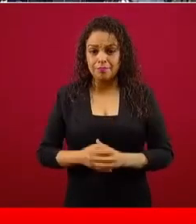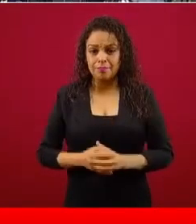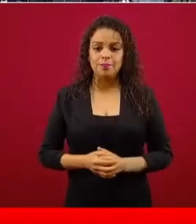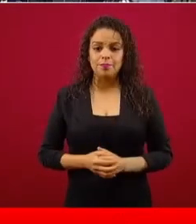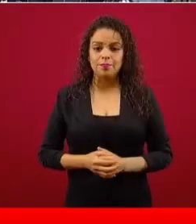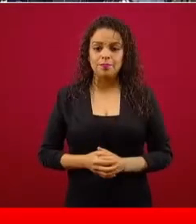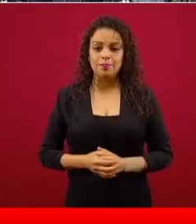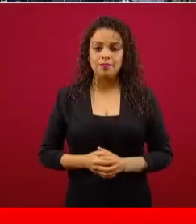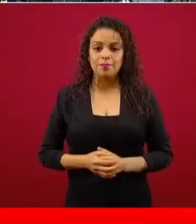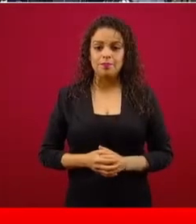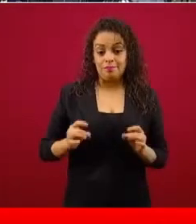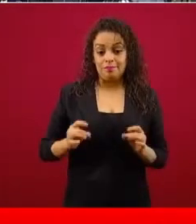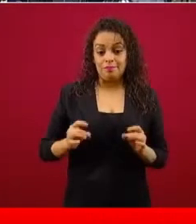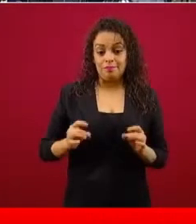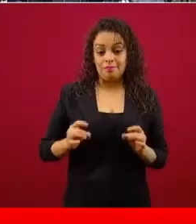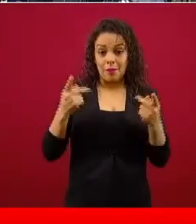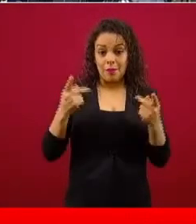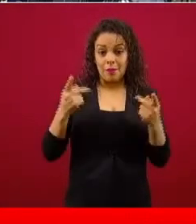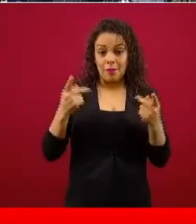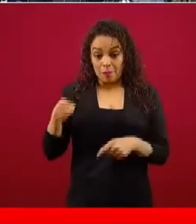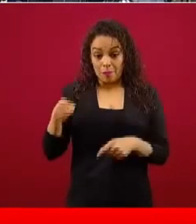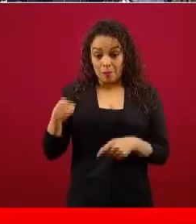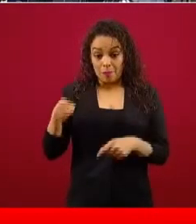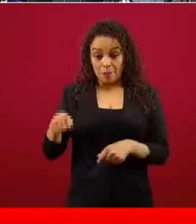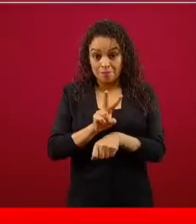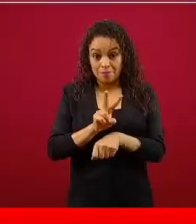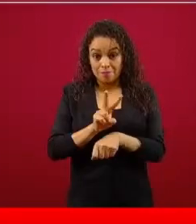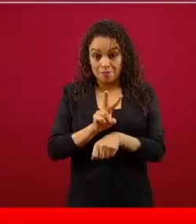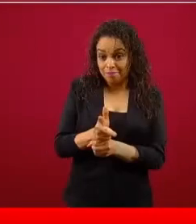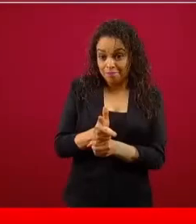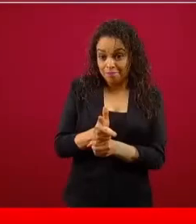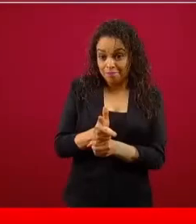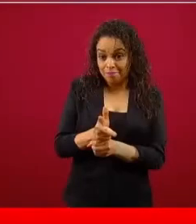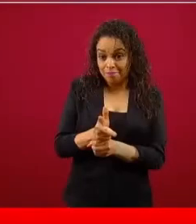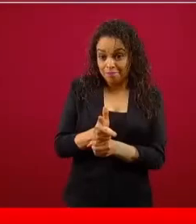pero si el que está viendo las cámaras